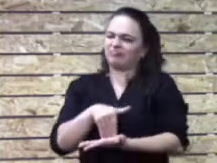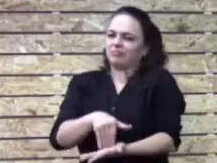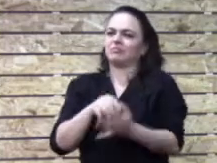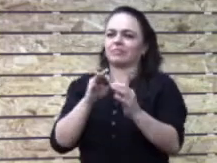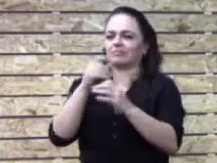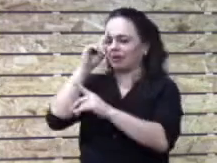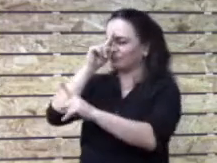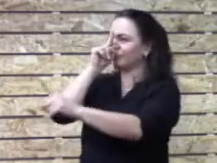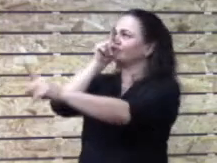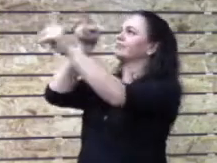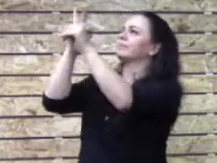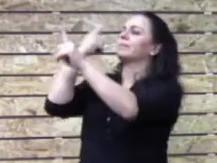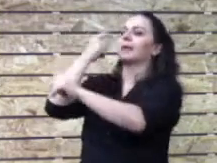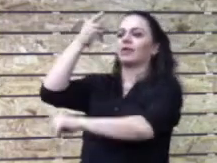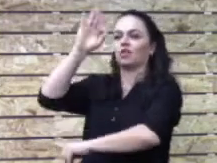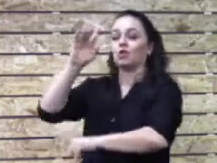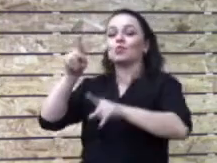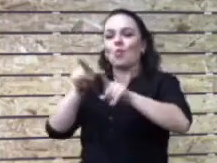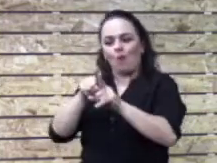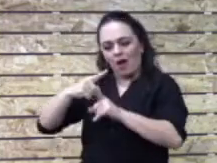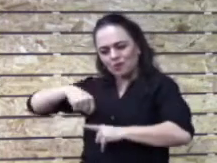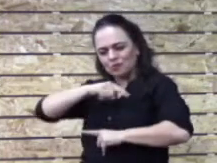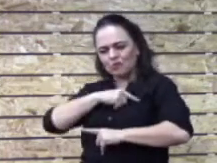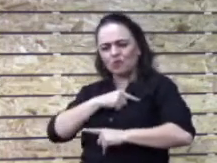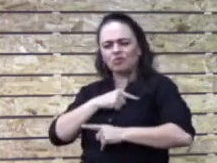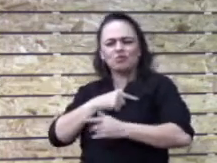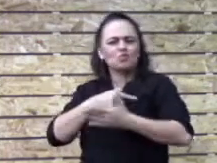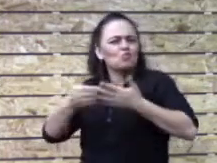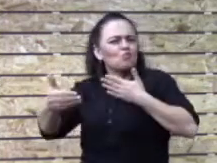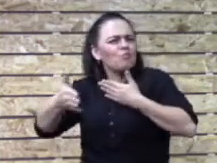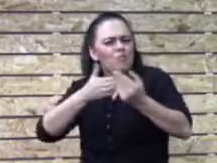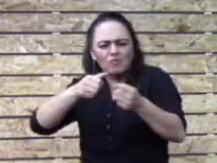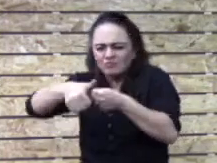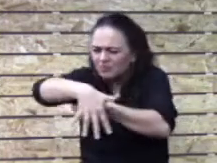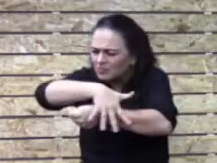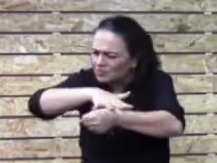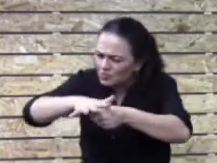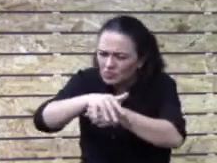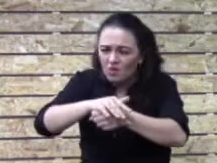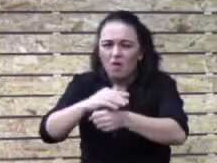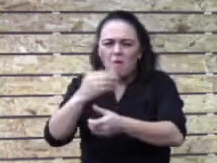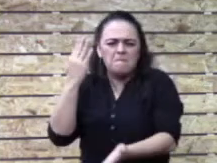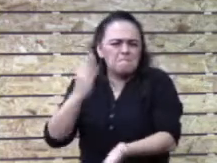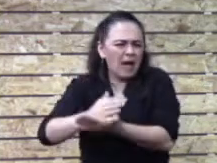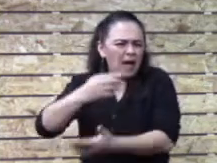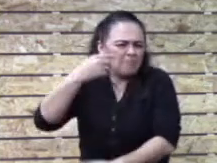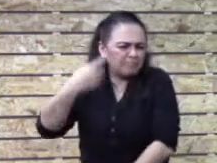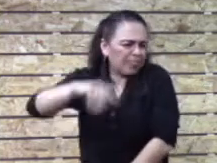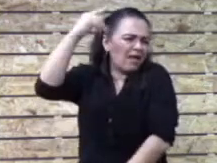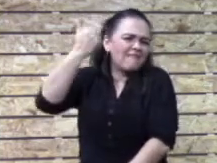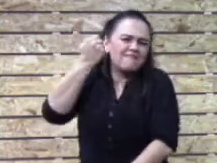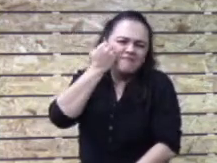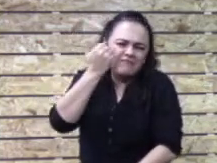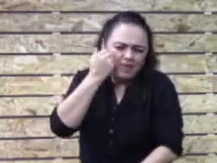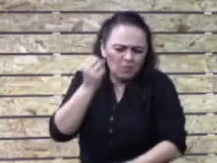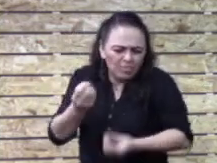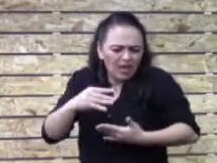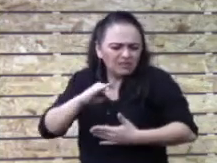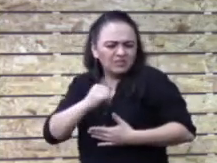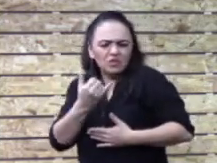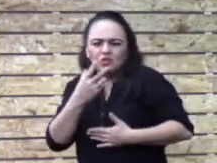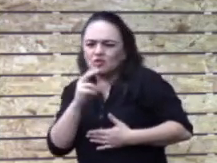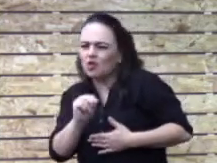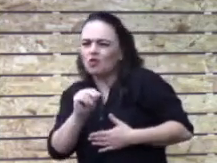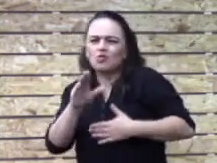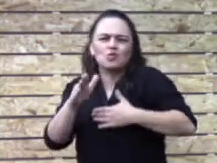nos enfermemos. Pero en todo vamos a refugiarnos en el Señor, porque el Señor nos va a liberar del problema o en medio